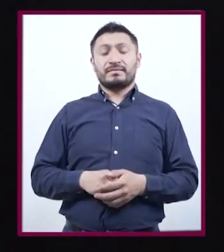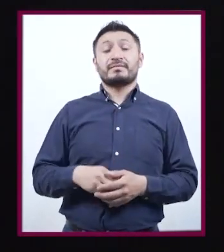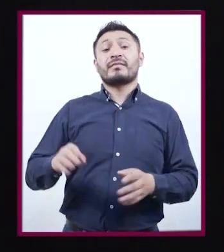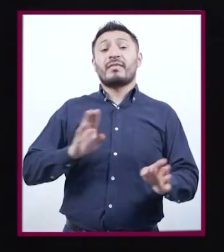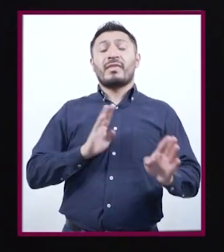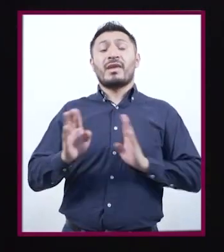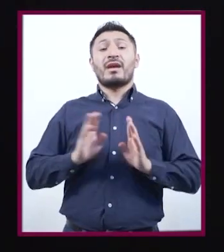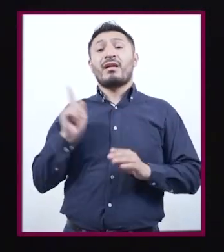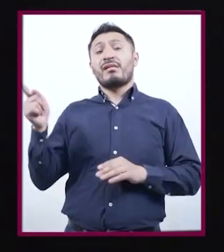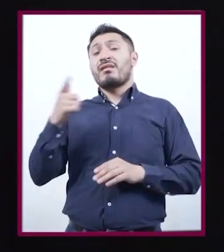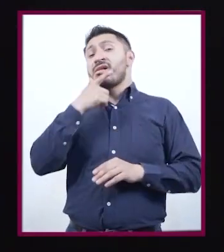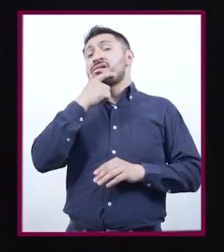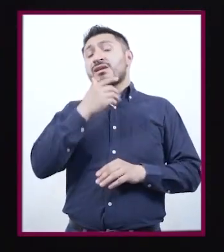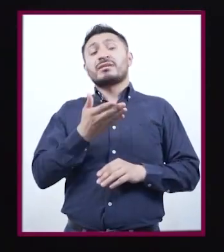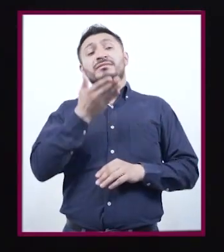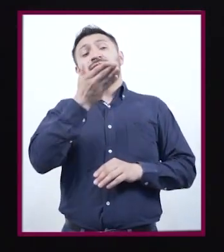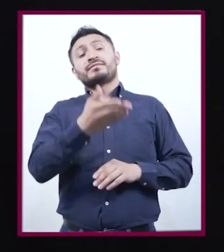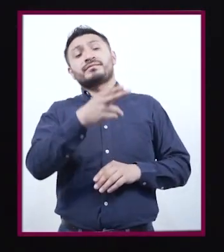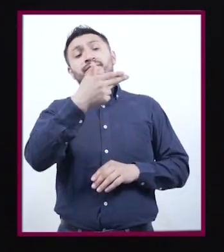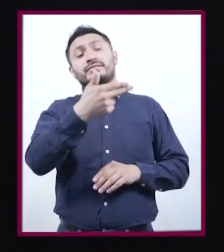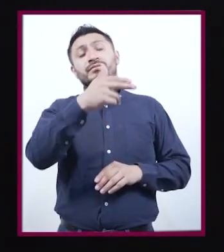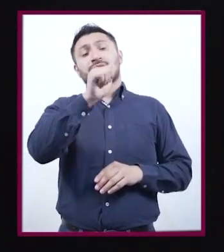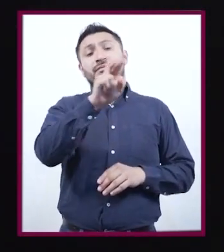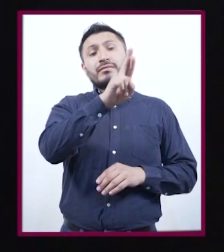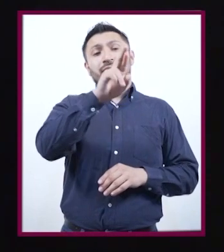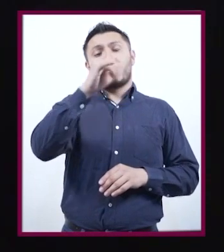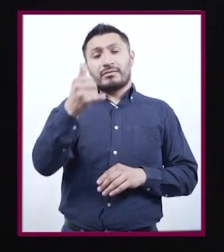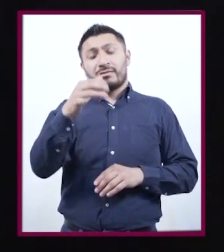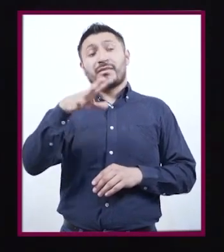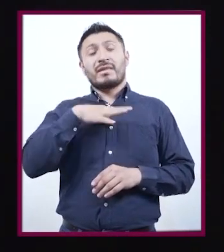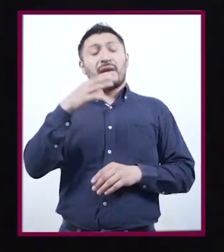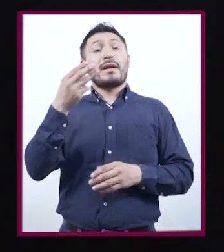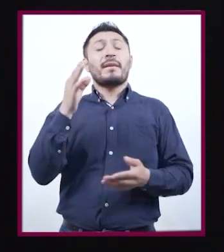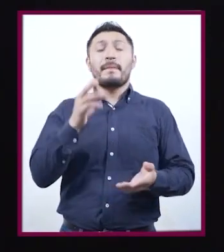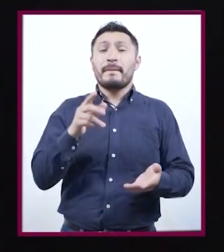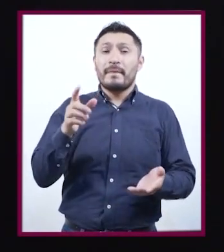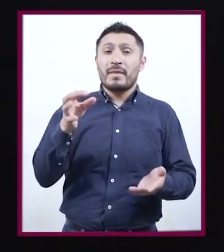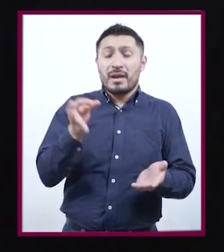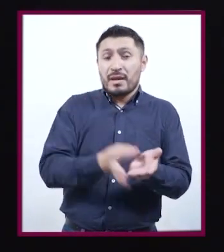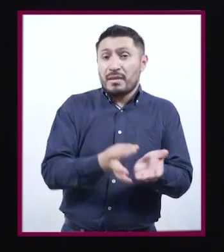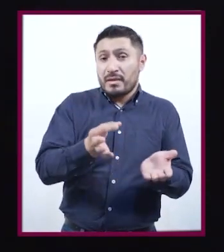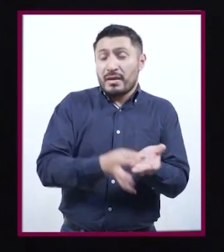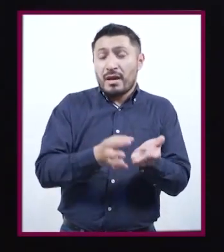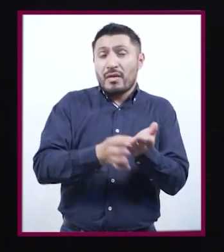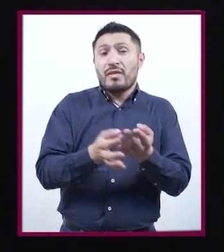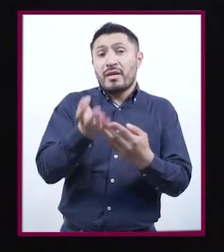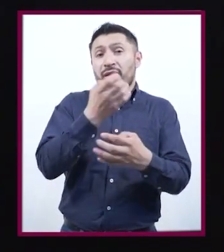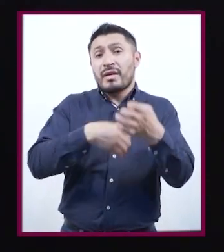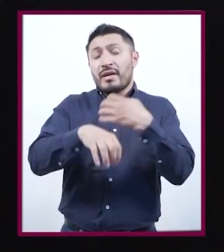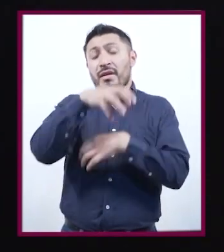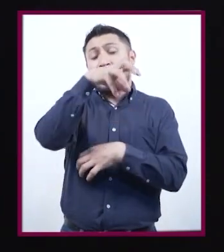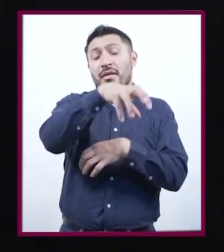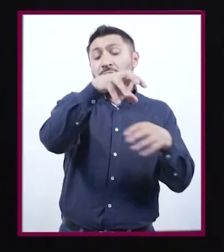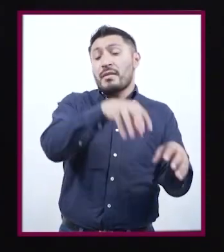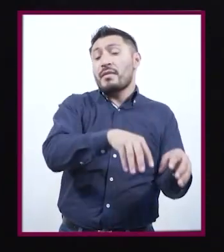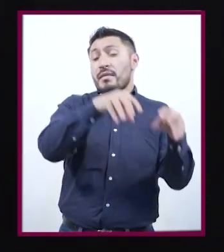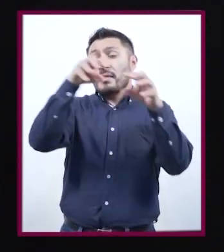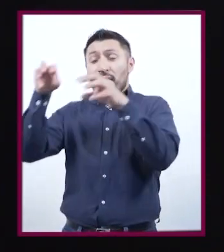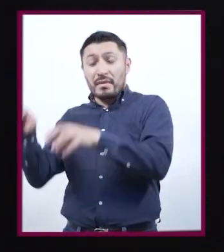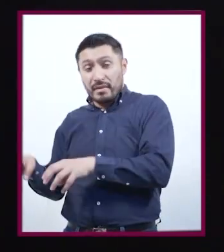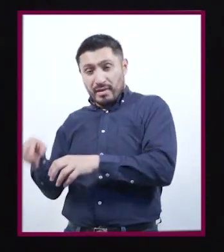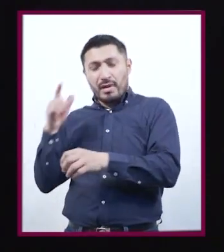El ejército británico le pidió a Harry Gridley, un metalúrgico de una empresa local de Sheffield,